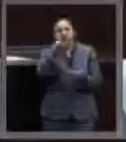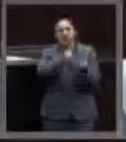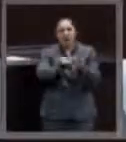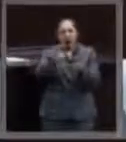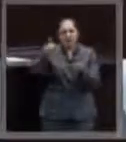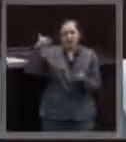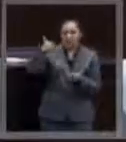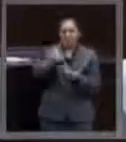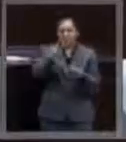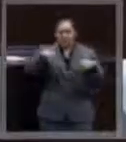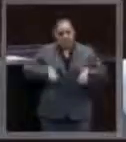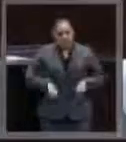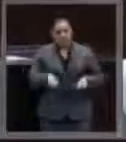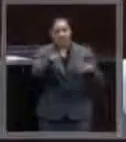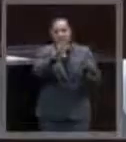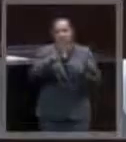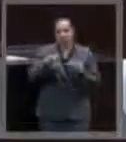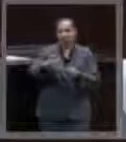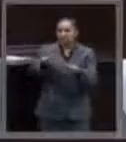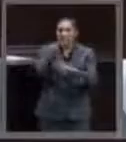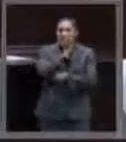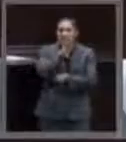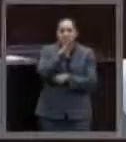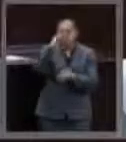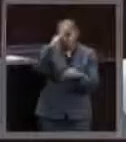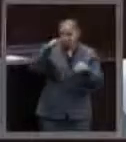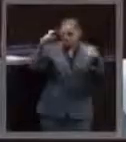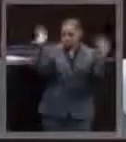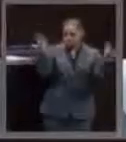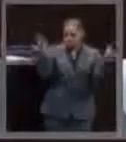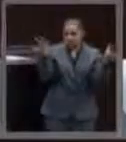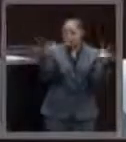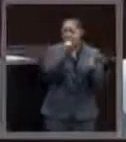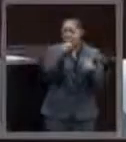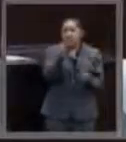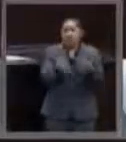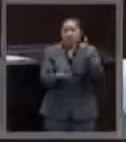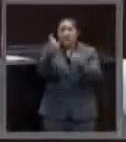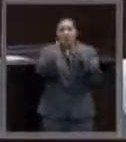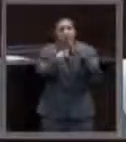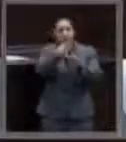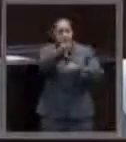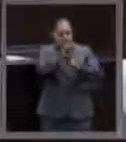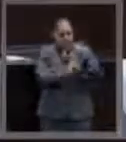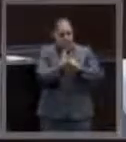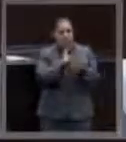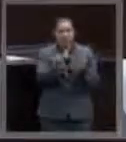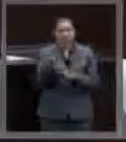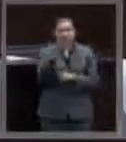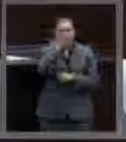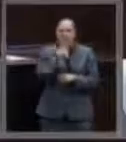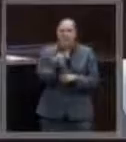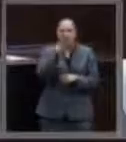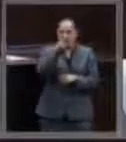recurso público y más aún quienes han contraído una deuda irresponsable sin ningún beneficio